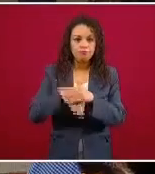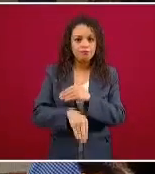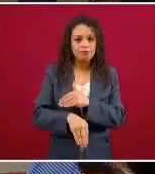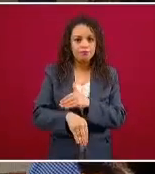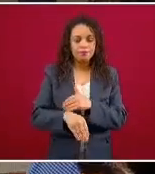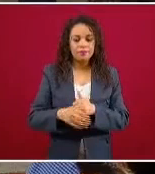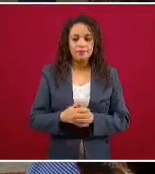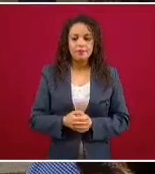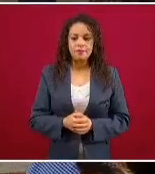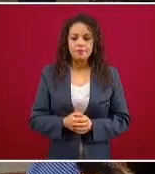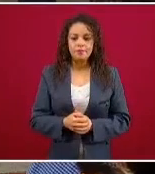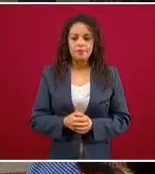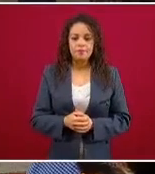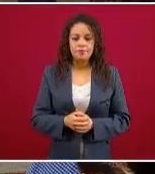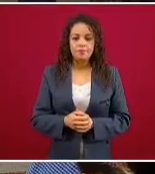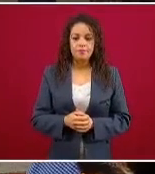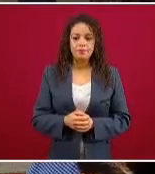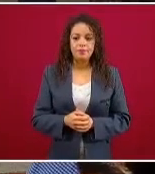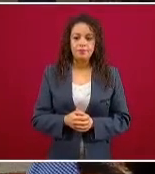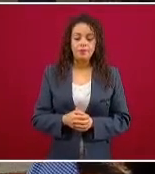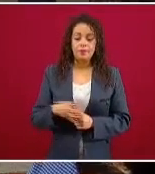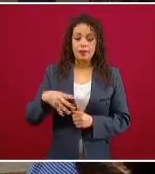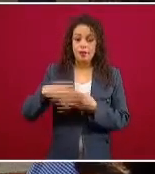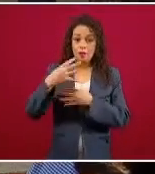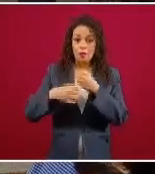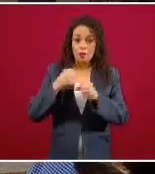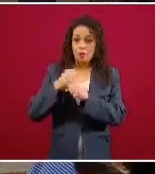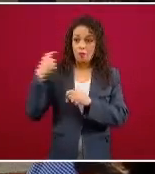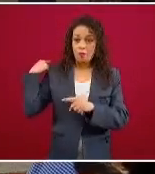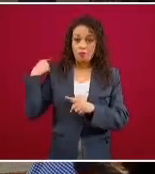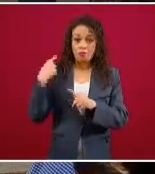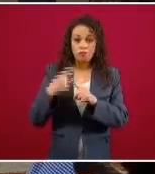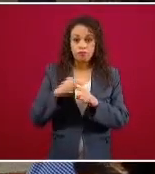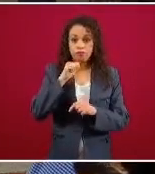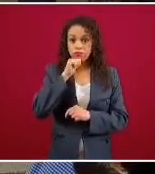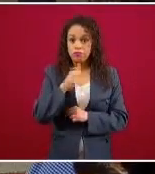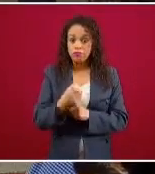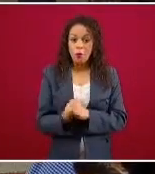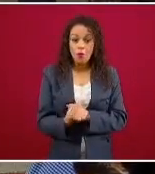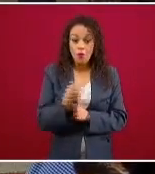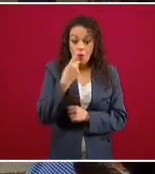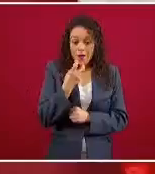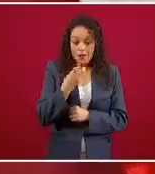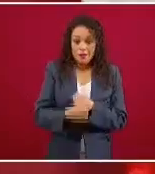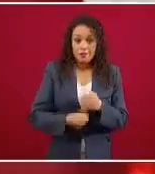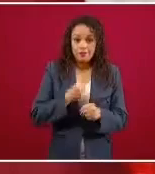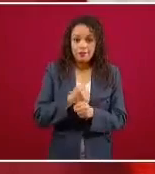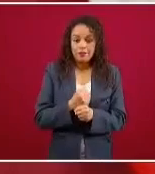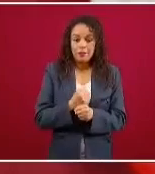el primer año en 14 en que no disminuyó la producción,